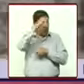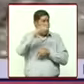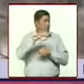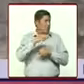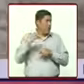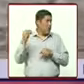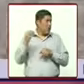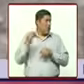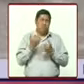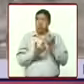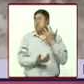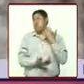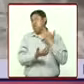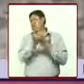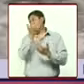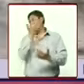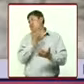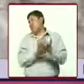está ardiendo, ¿no?, en llamas.